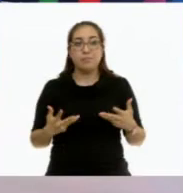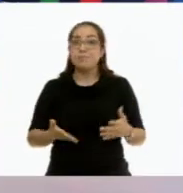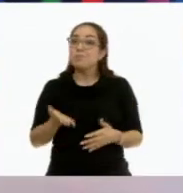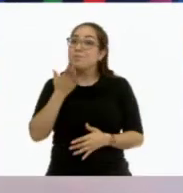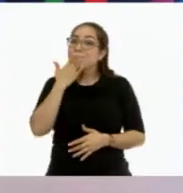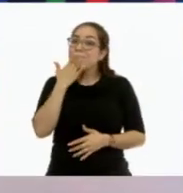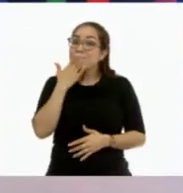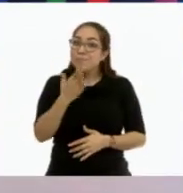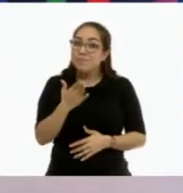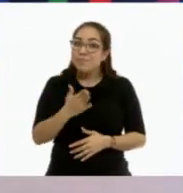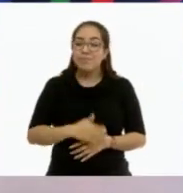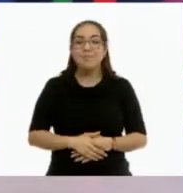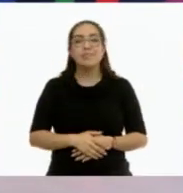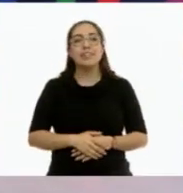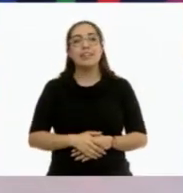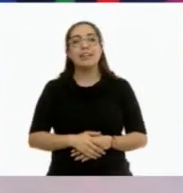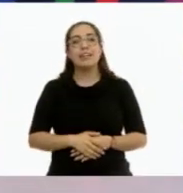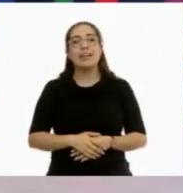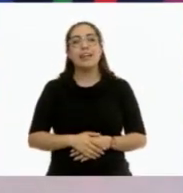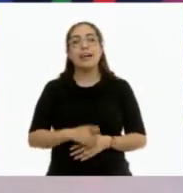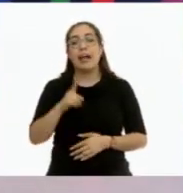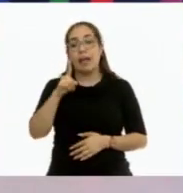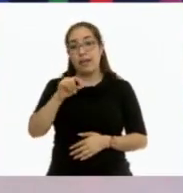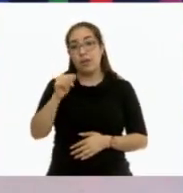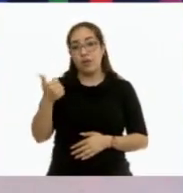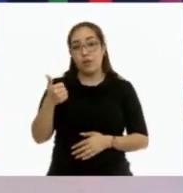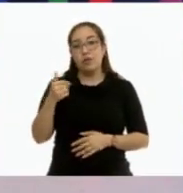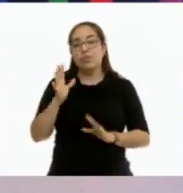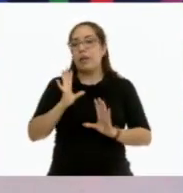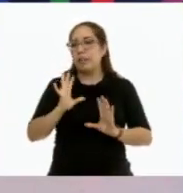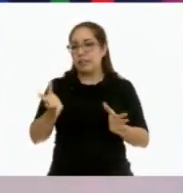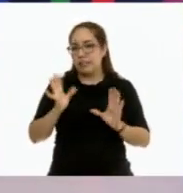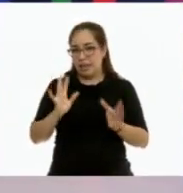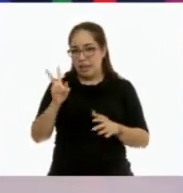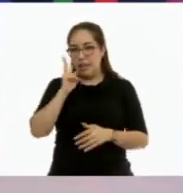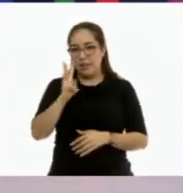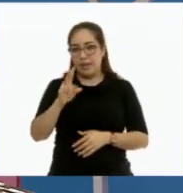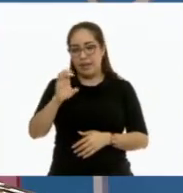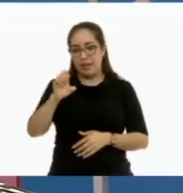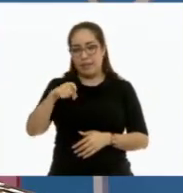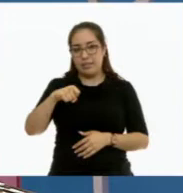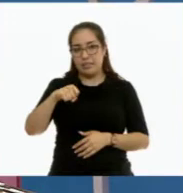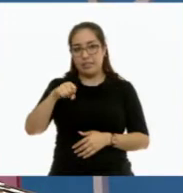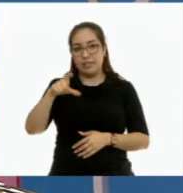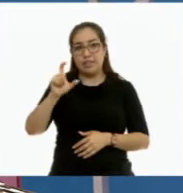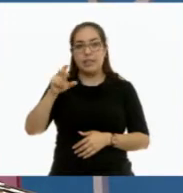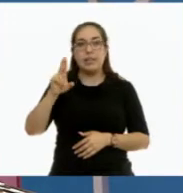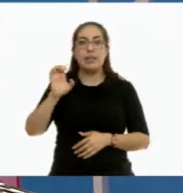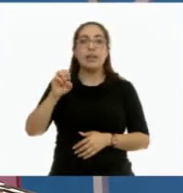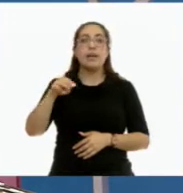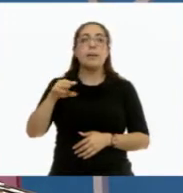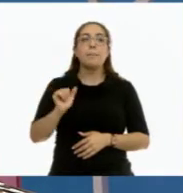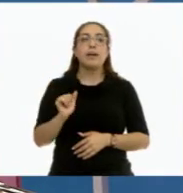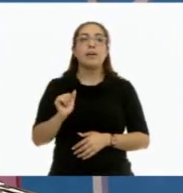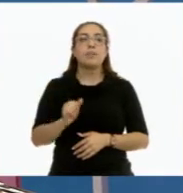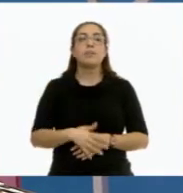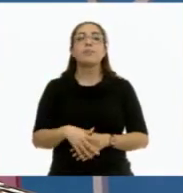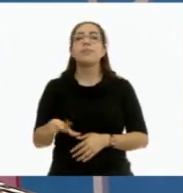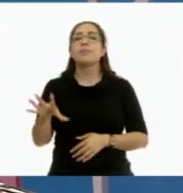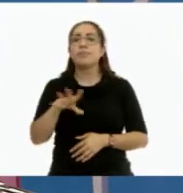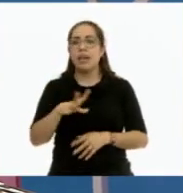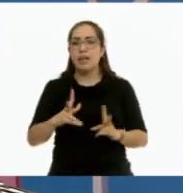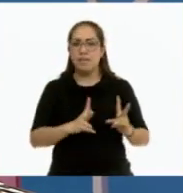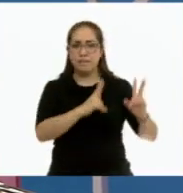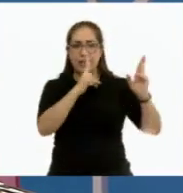tenemos aquí nuestro esquema, ya lo revisaron seguramente ustedes, y vamos a plantear unas